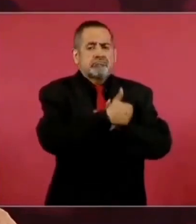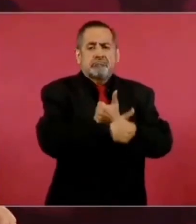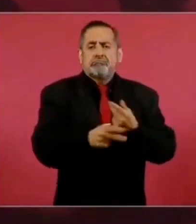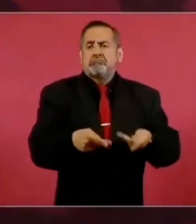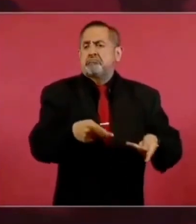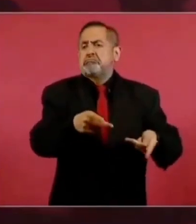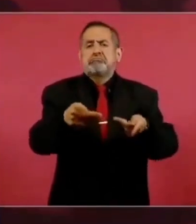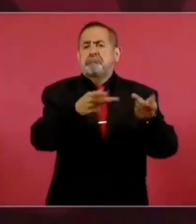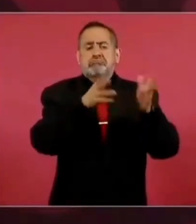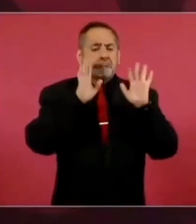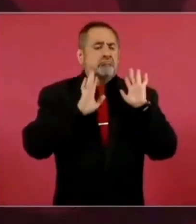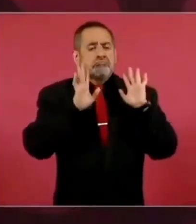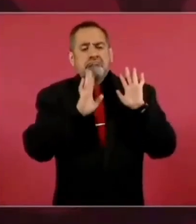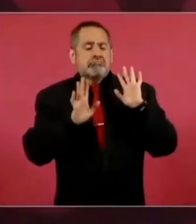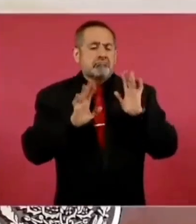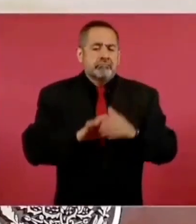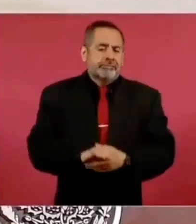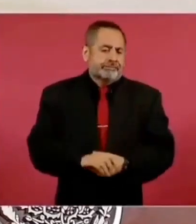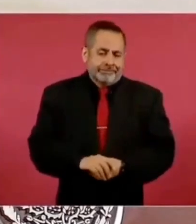que el Estado